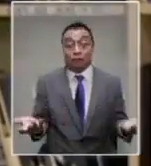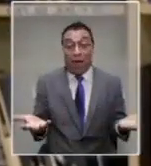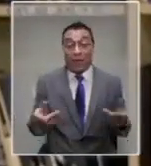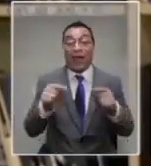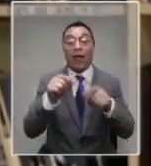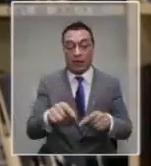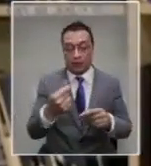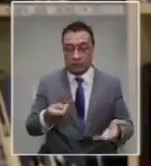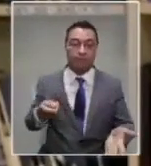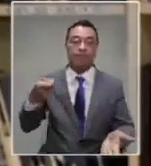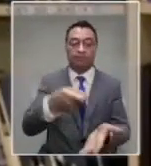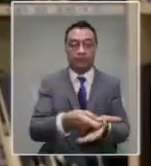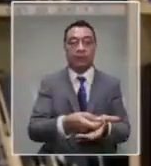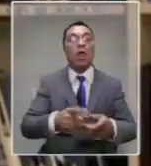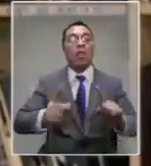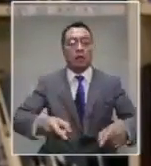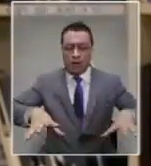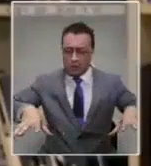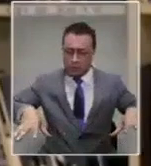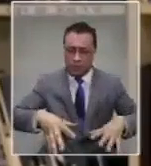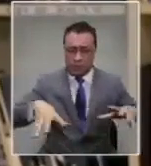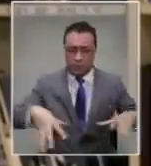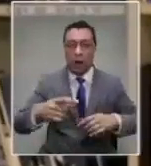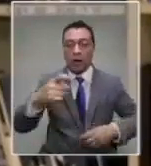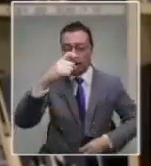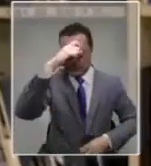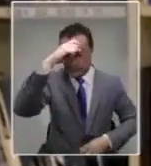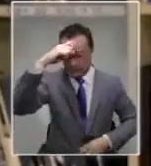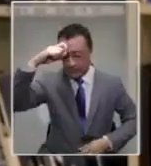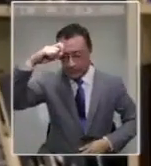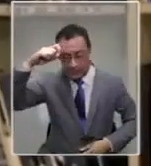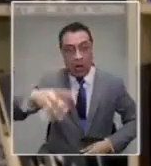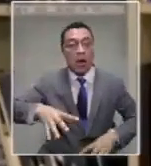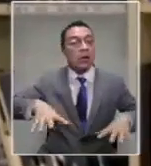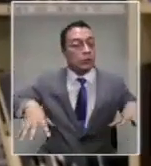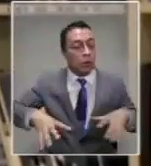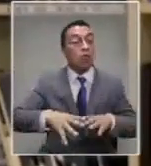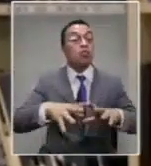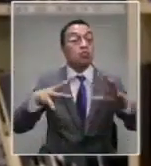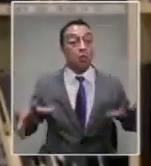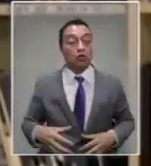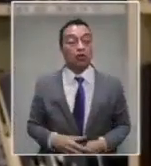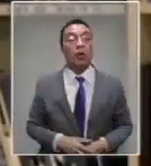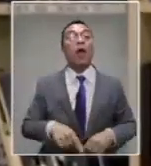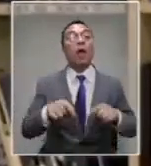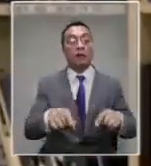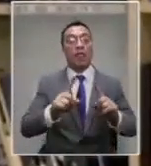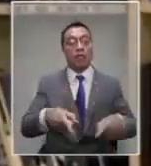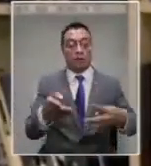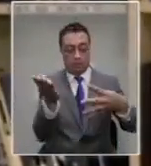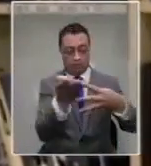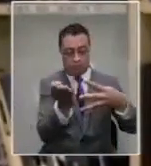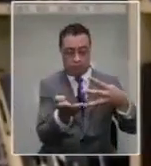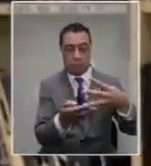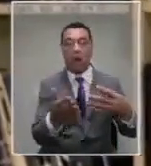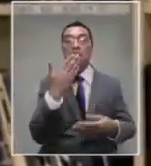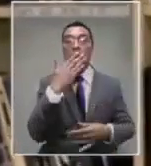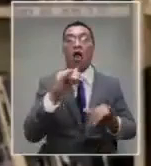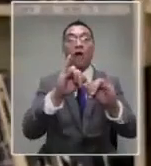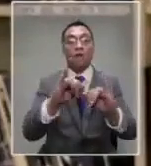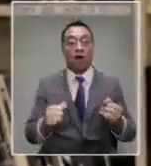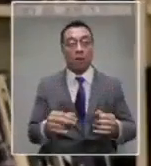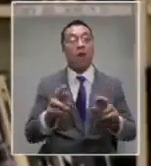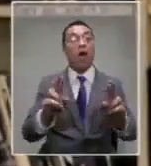que destinamos a ellos, los destinamos con gran esfuerzo, hacemos tremendos sacrificios. Por lo tanto, ahí hay que distribuir de mejor forma y